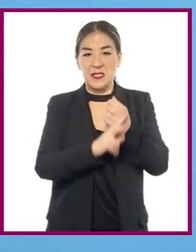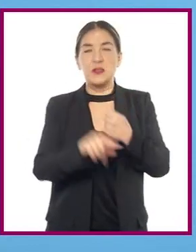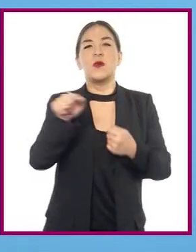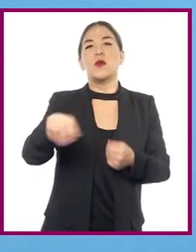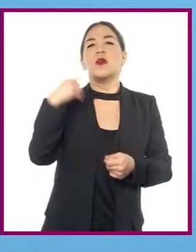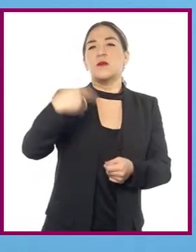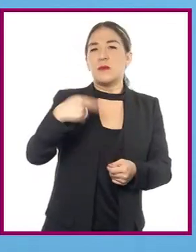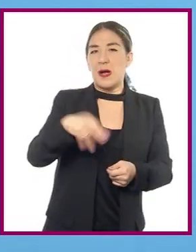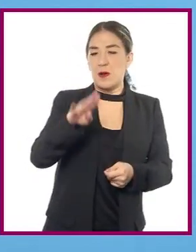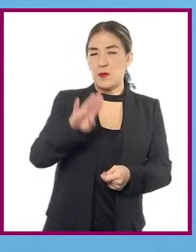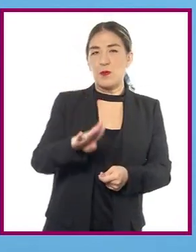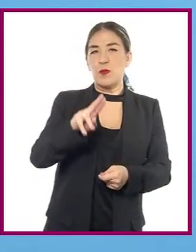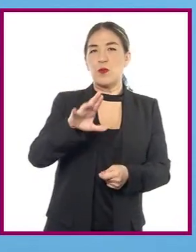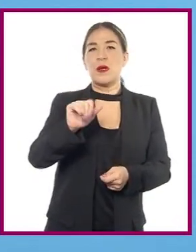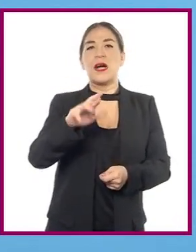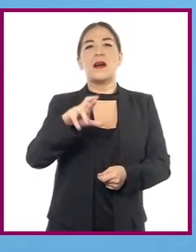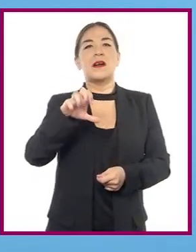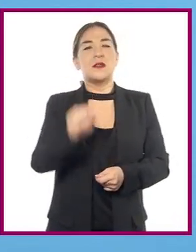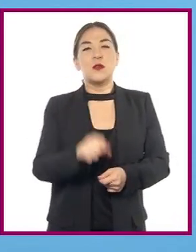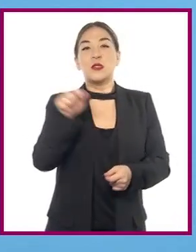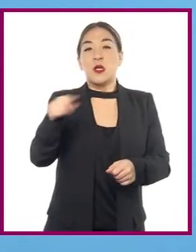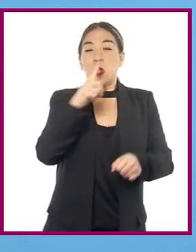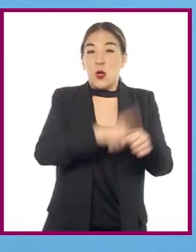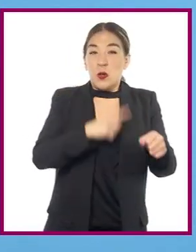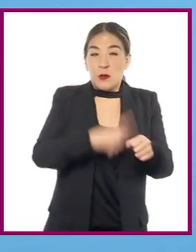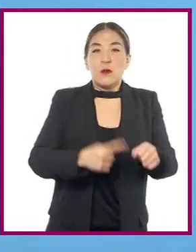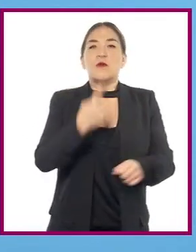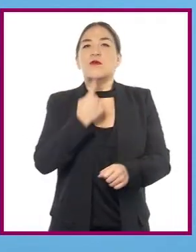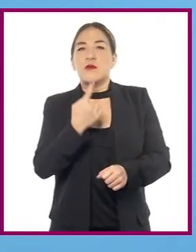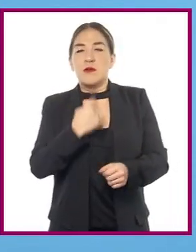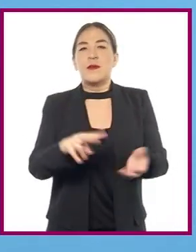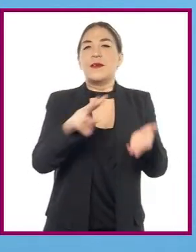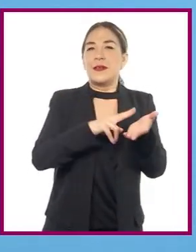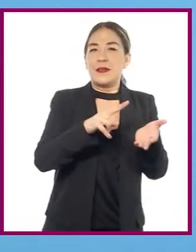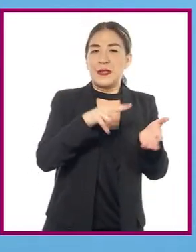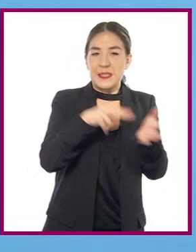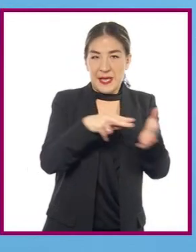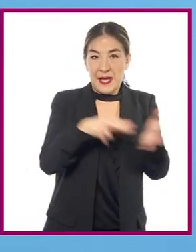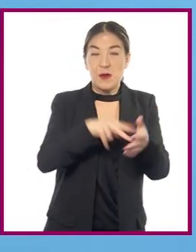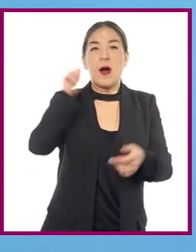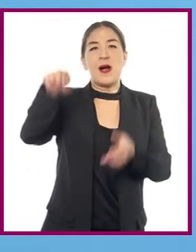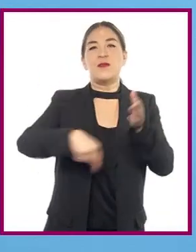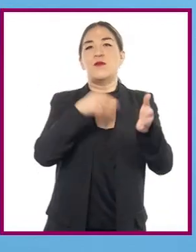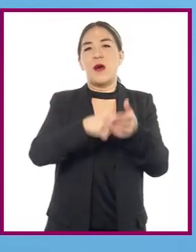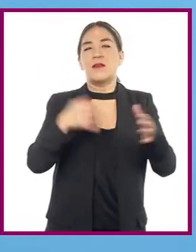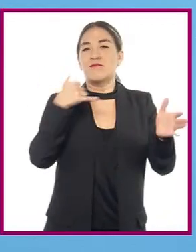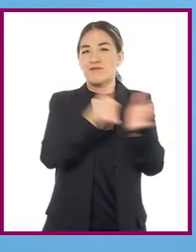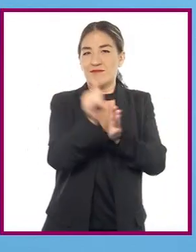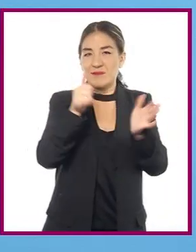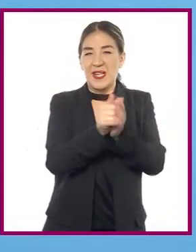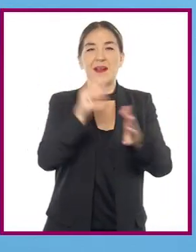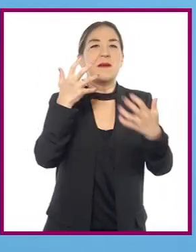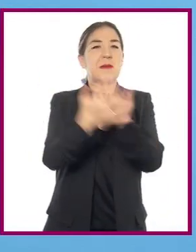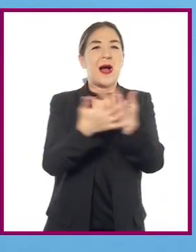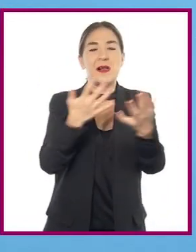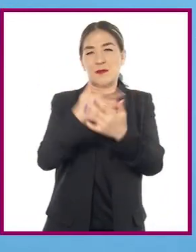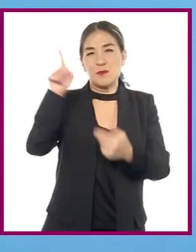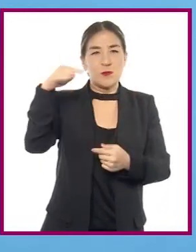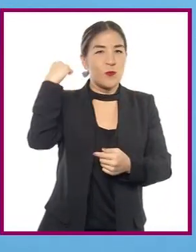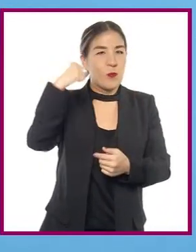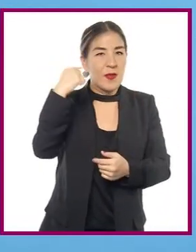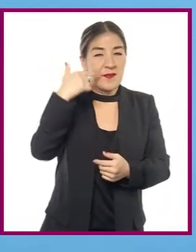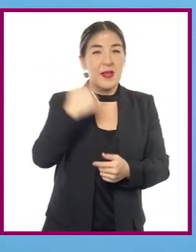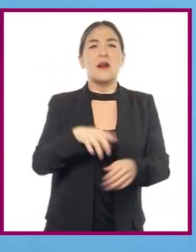búcaros, especialmente los de color rojo y negro, que se hacen en Guadalajara y se pueden conseguir muy grandes